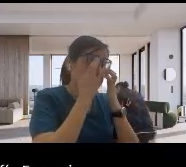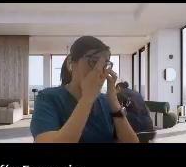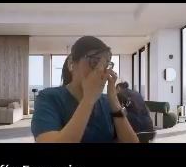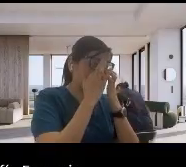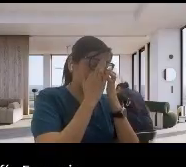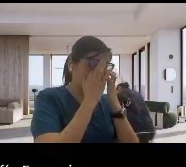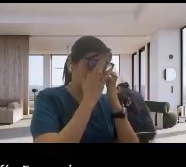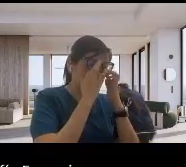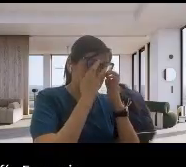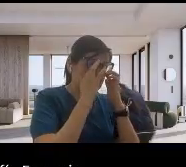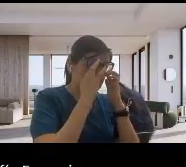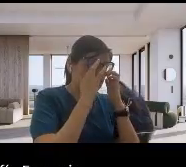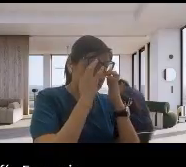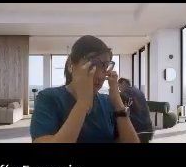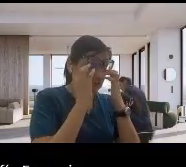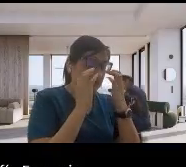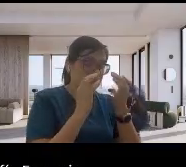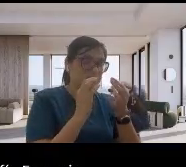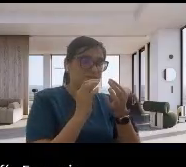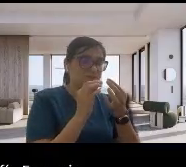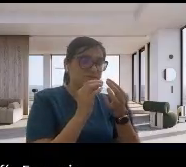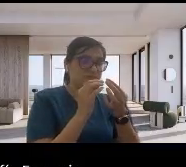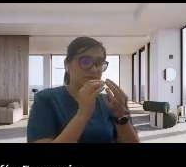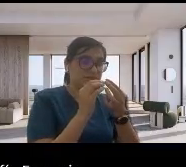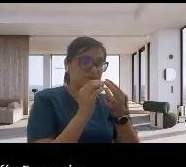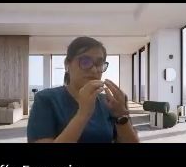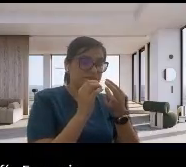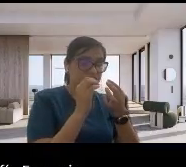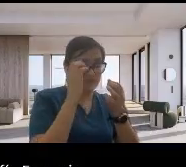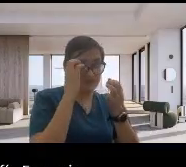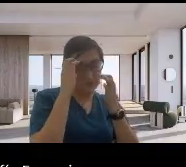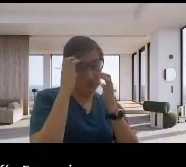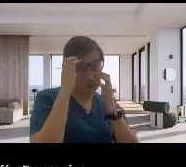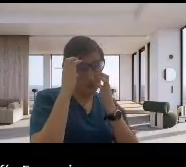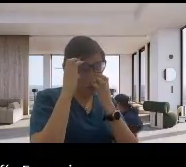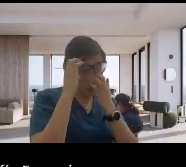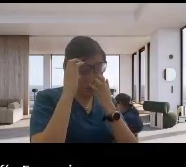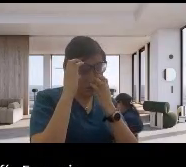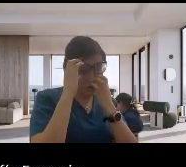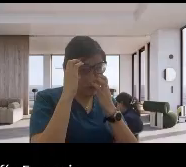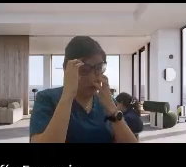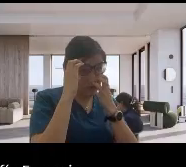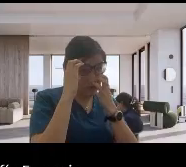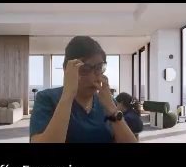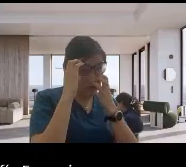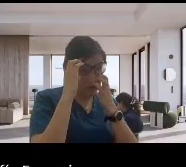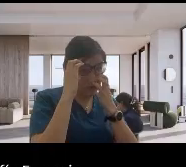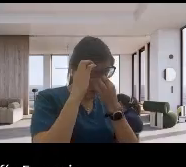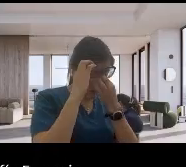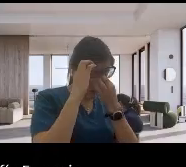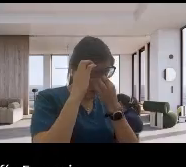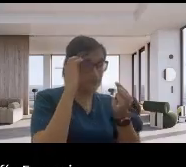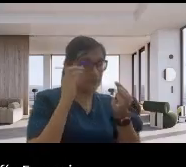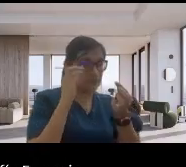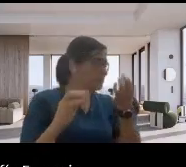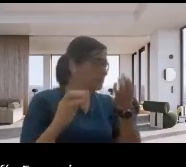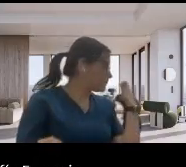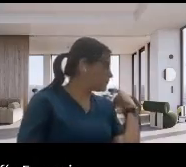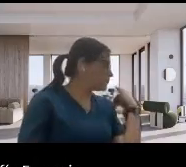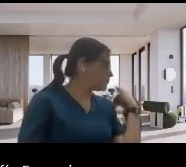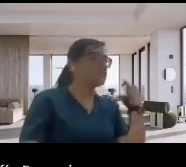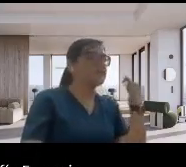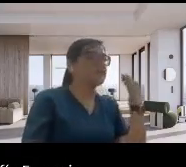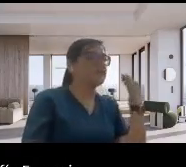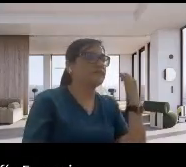estás poniendo tu atención. La vida tiene dos caras, siempre. Día, noche, luz,